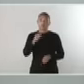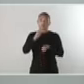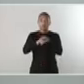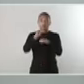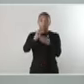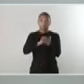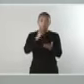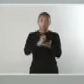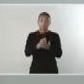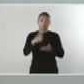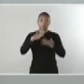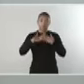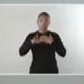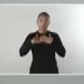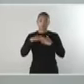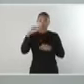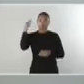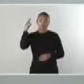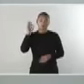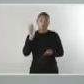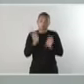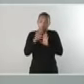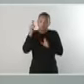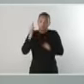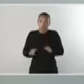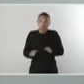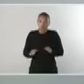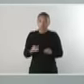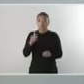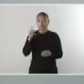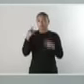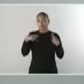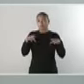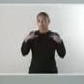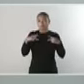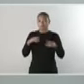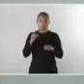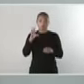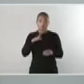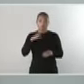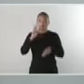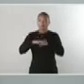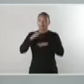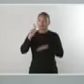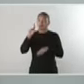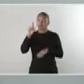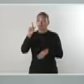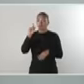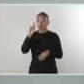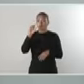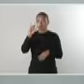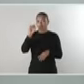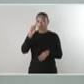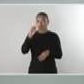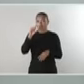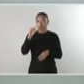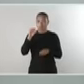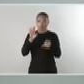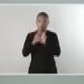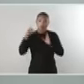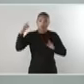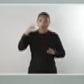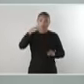estamos lipeco conmigo se va a acabar el culto de la personalidad ya no va a haber publicidad ya no va a haber aviones